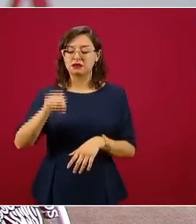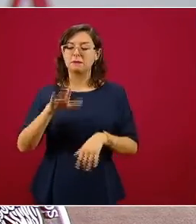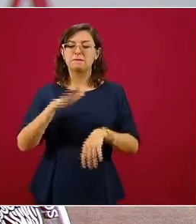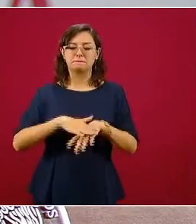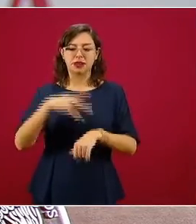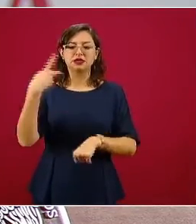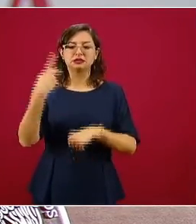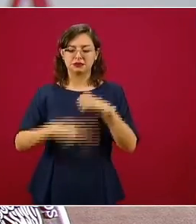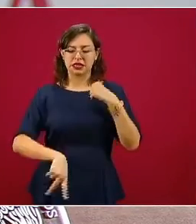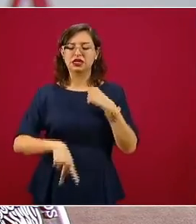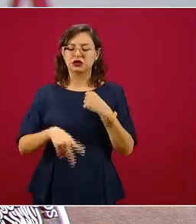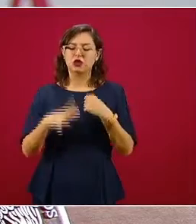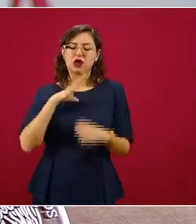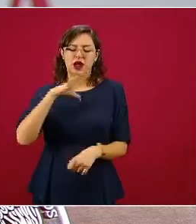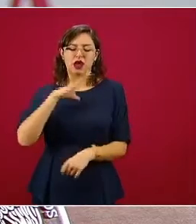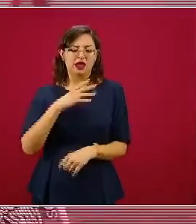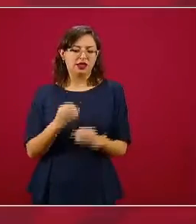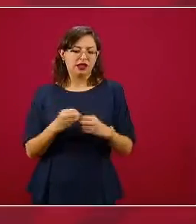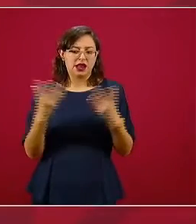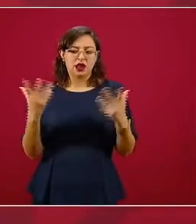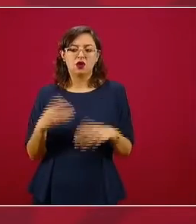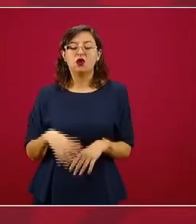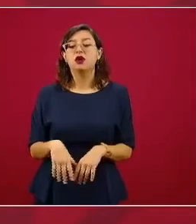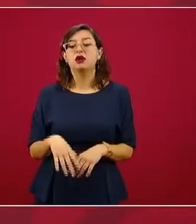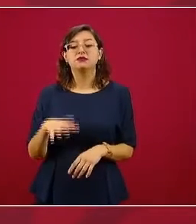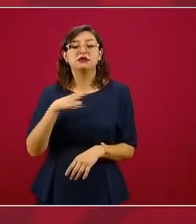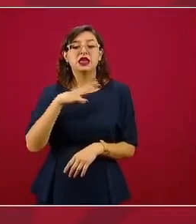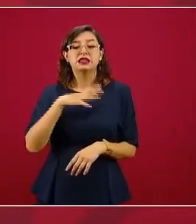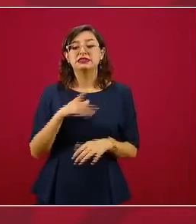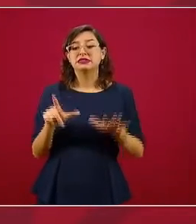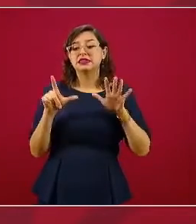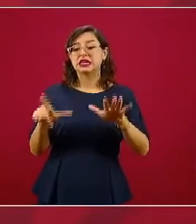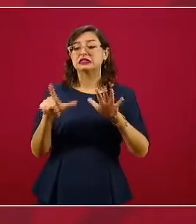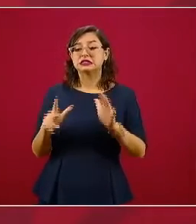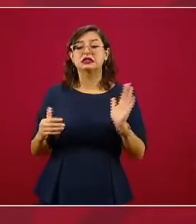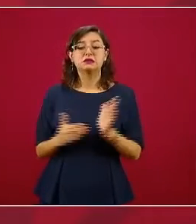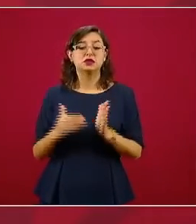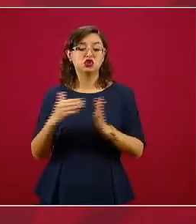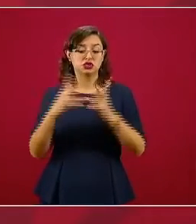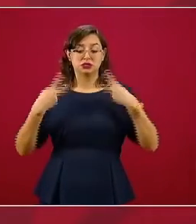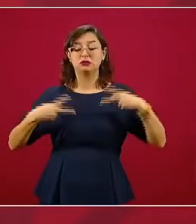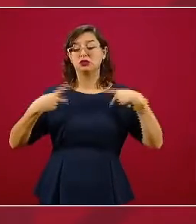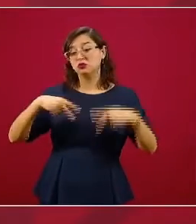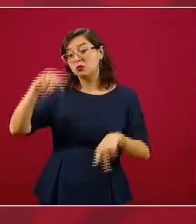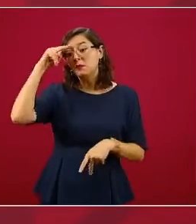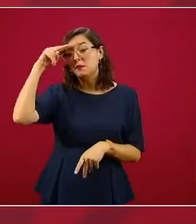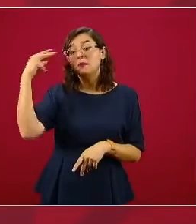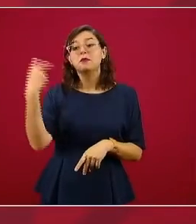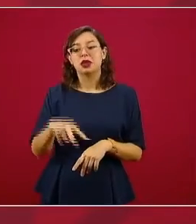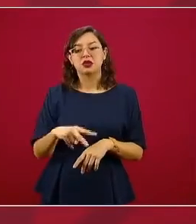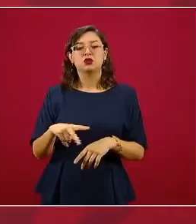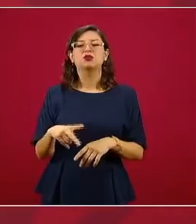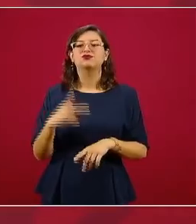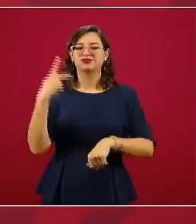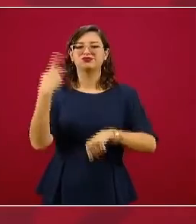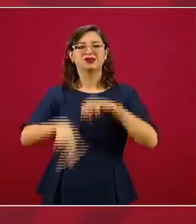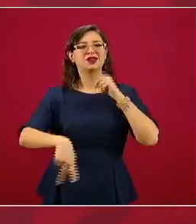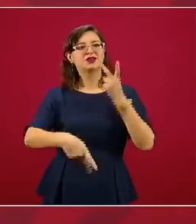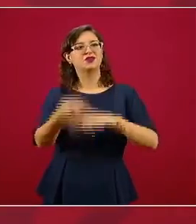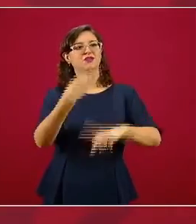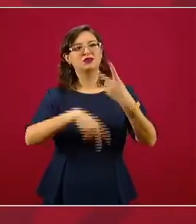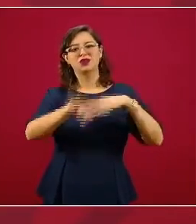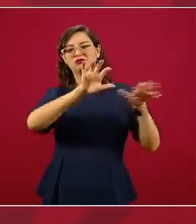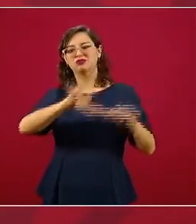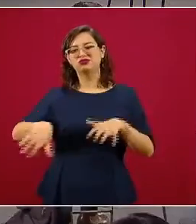este riesgo. Somos aproximadamente 17 millones de mexicanos los que estamos expuestos a los ciclones tropicales y sus